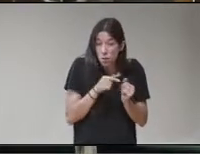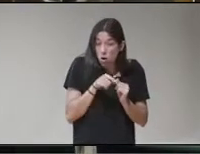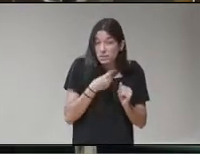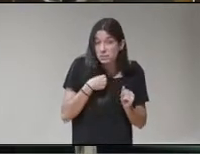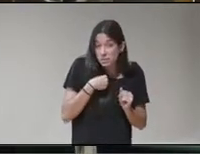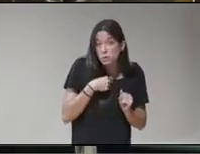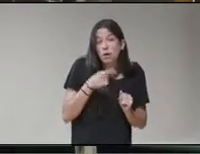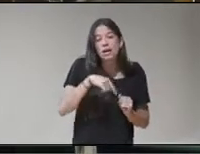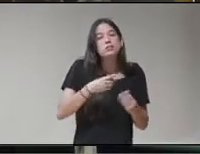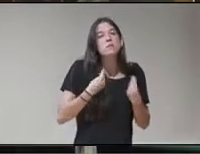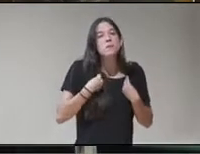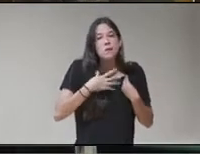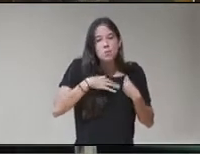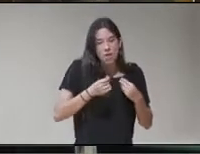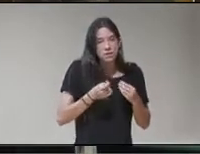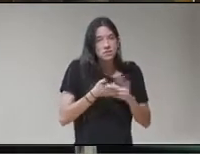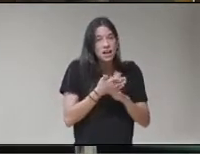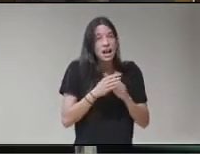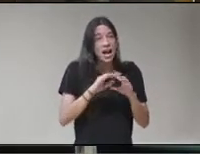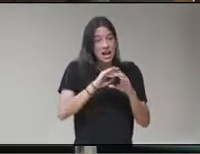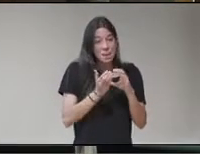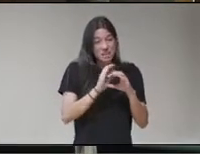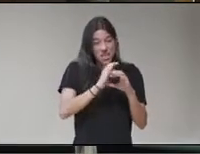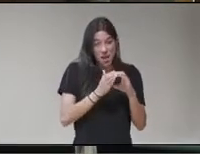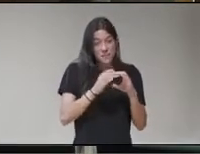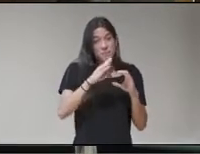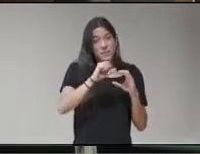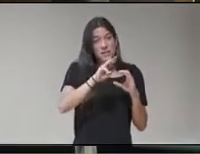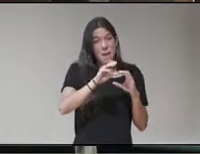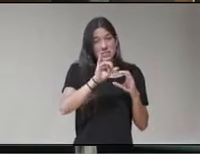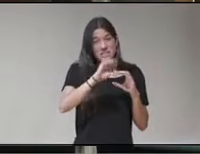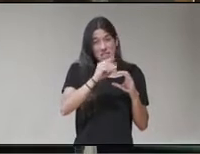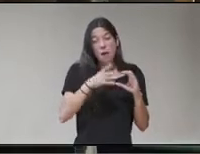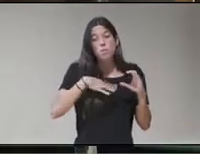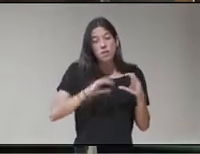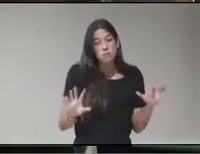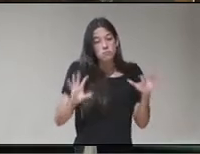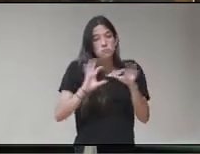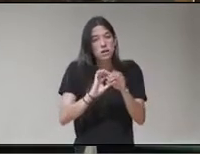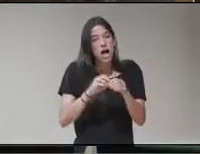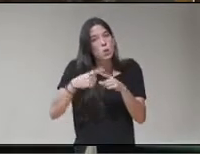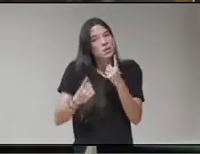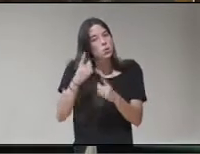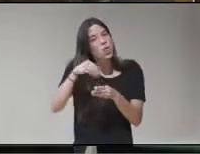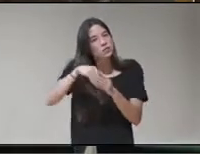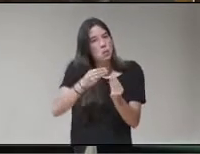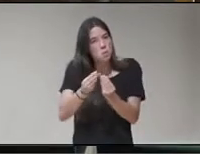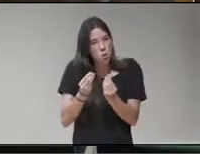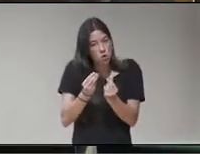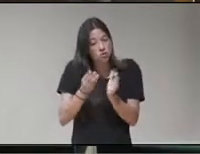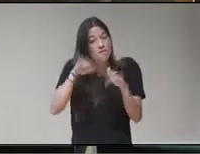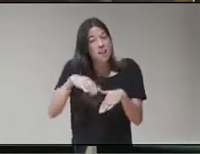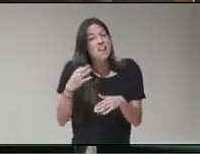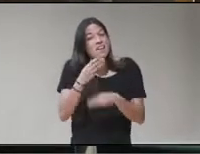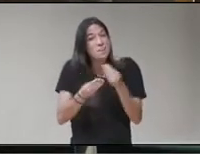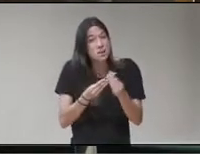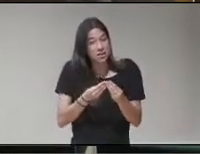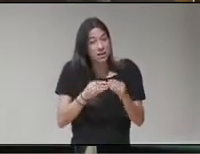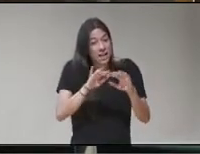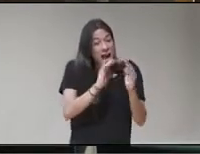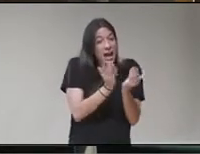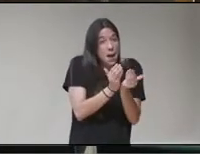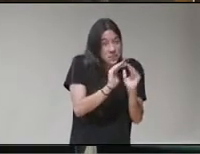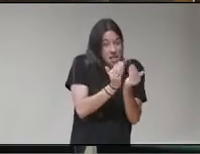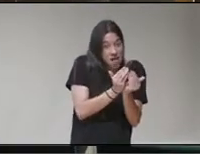unir su cápsida a componentes del moco. Y entonces lo que ocurre es que lo que unen es la cápsida. Y